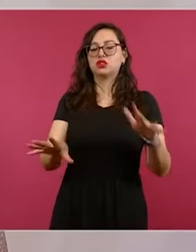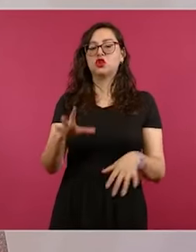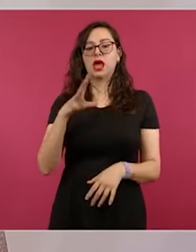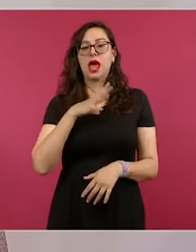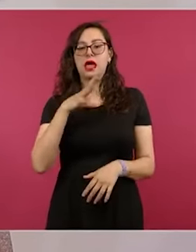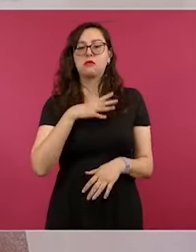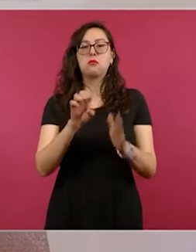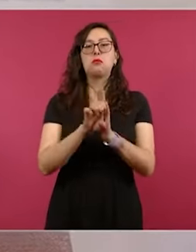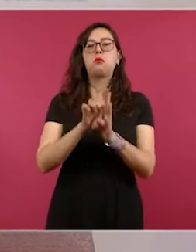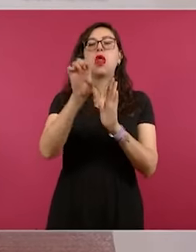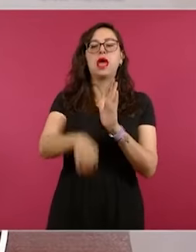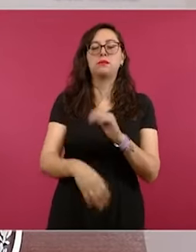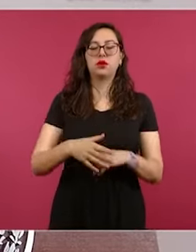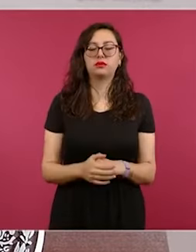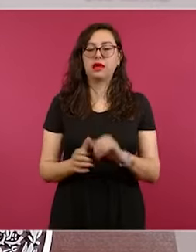puedan